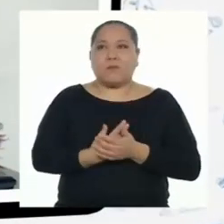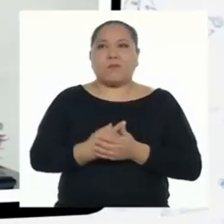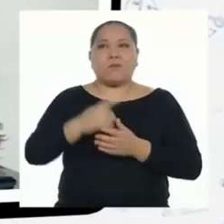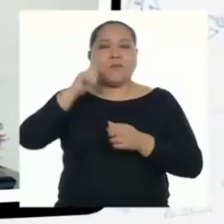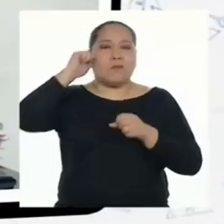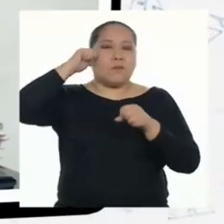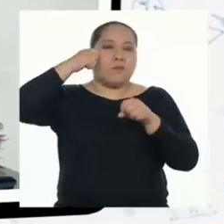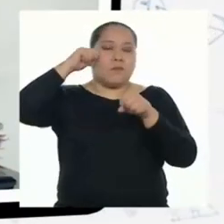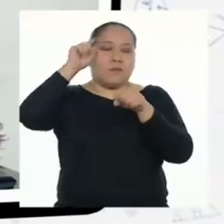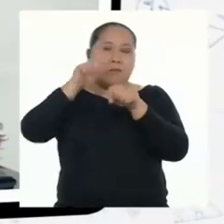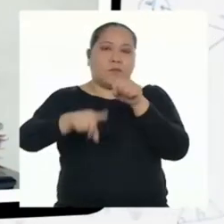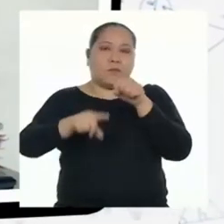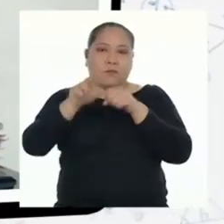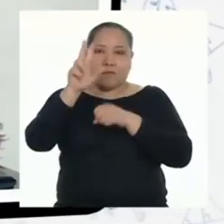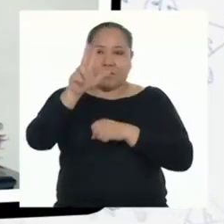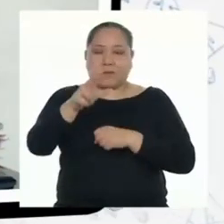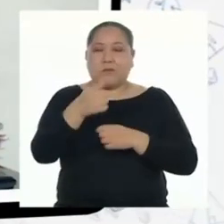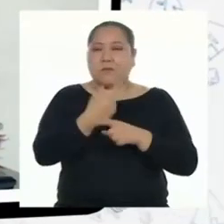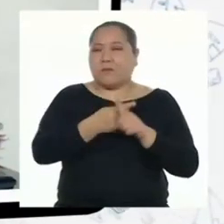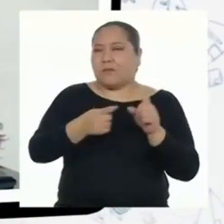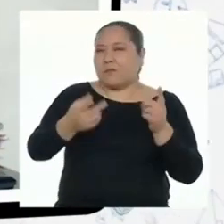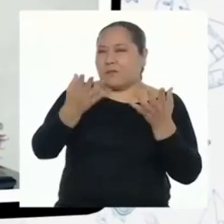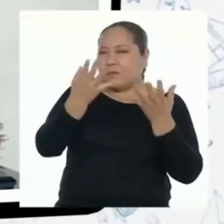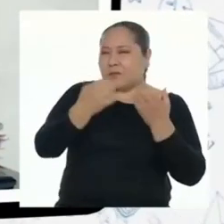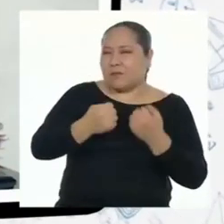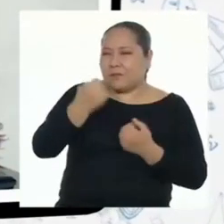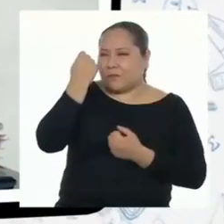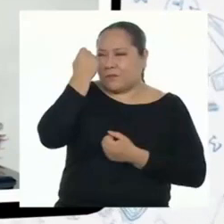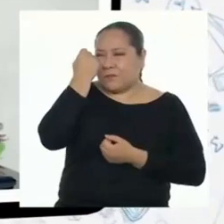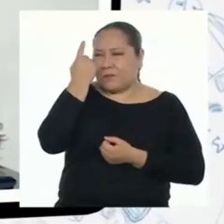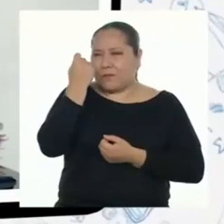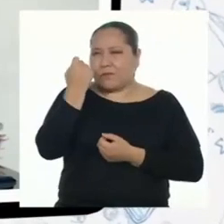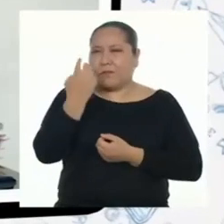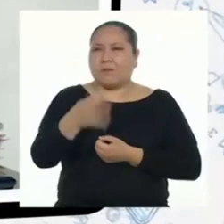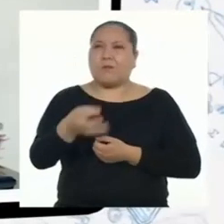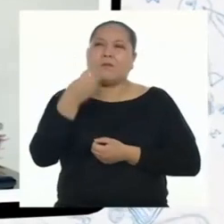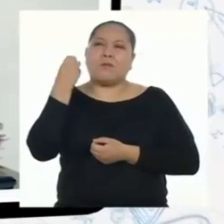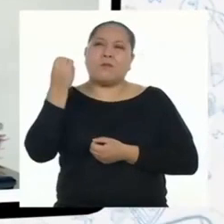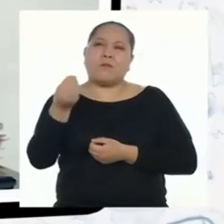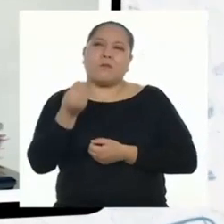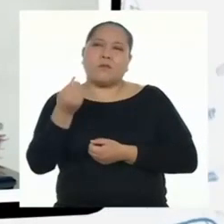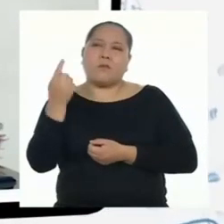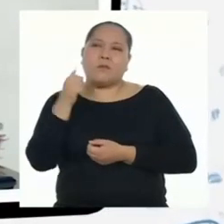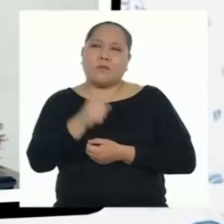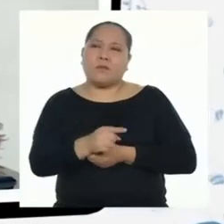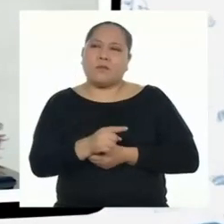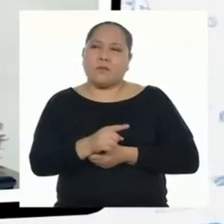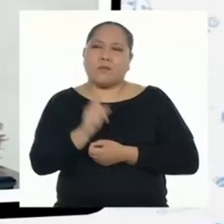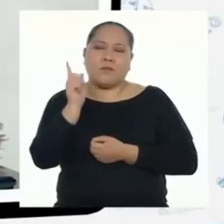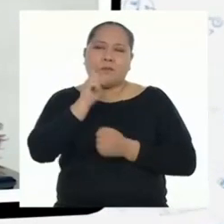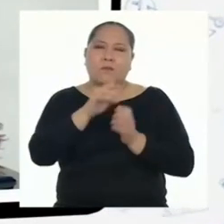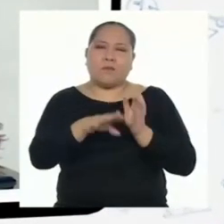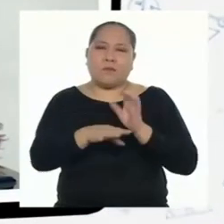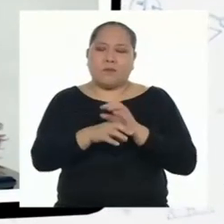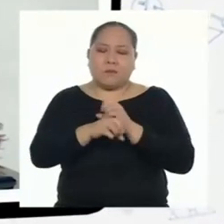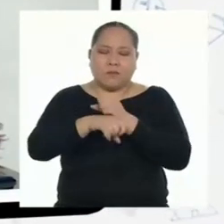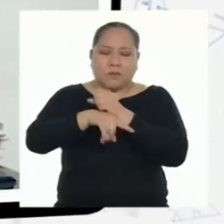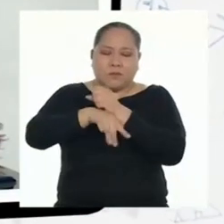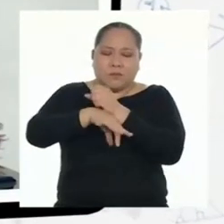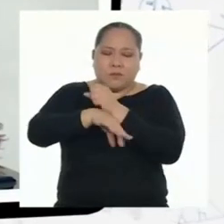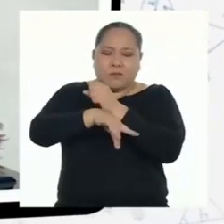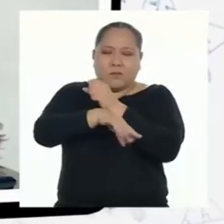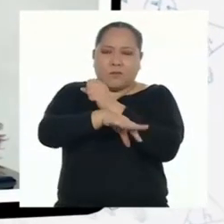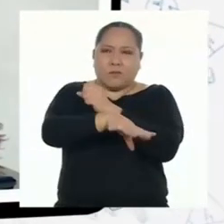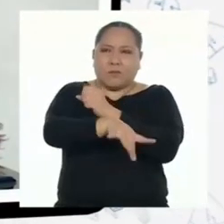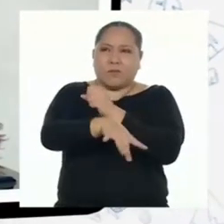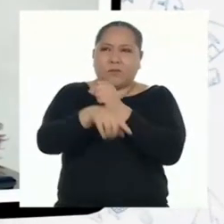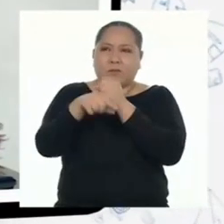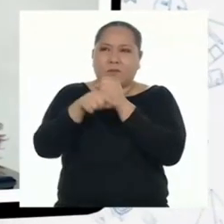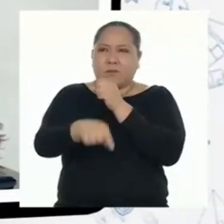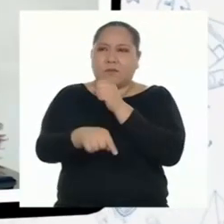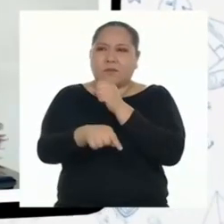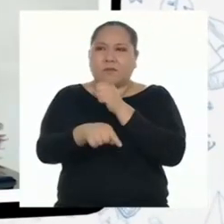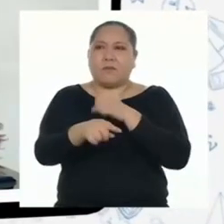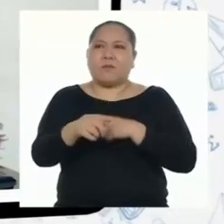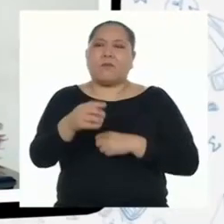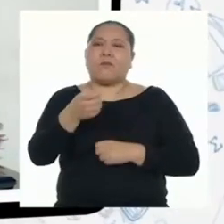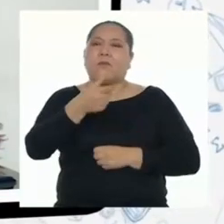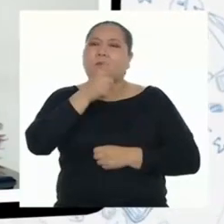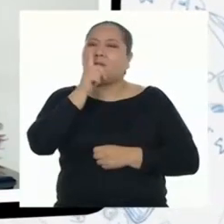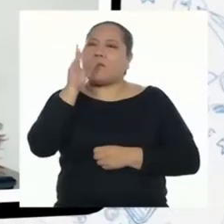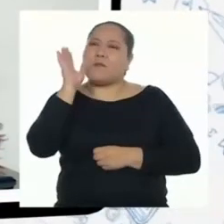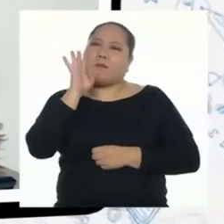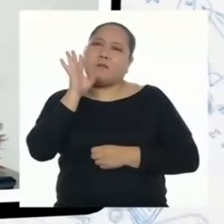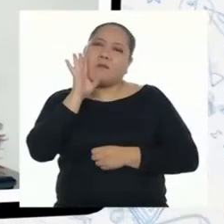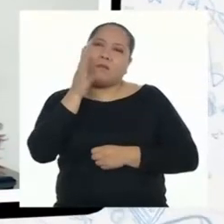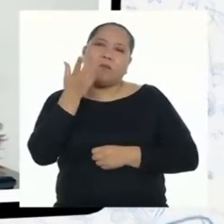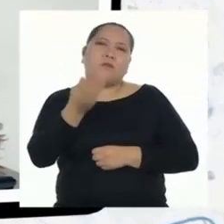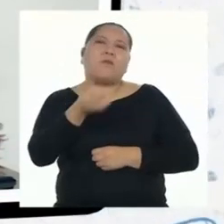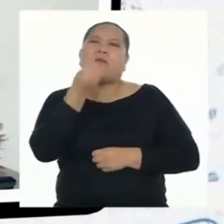3 cebollas, pero me gustaría entender, ¿por qué es que no crecen las raíces de las cebollas que